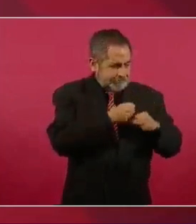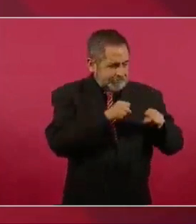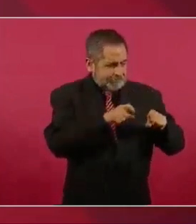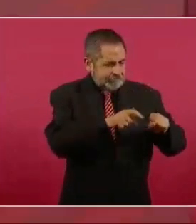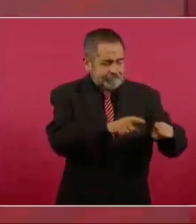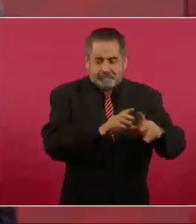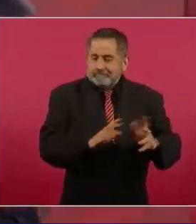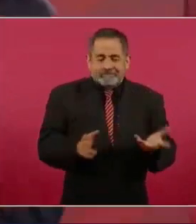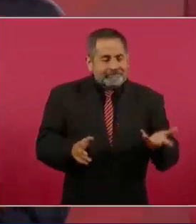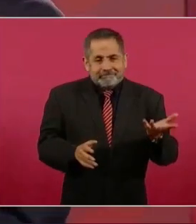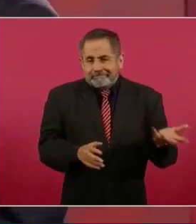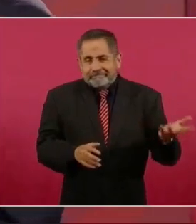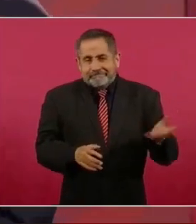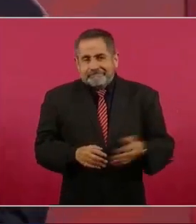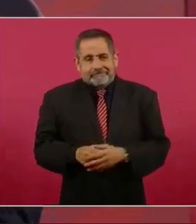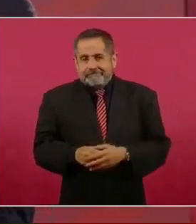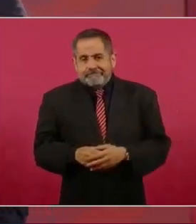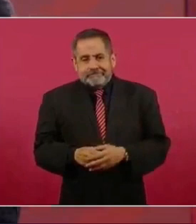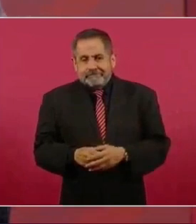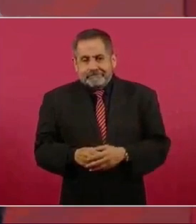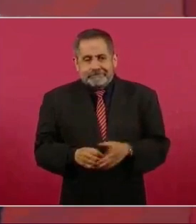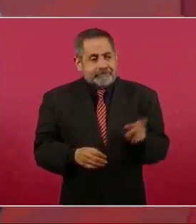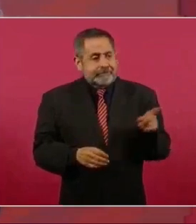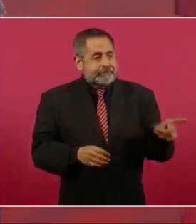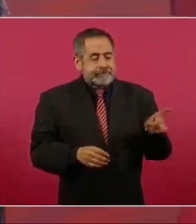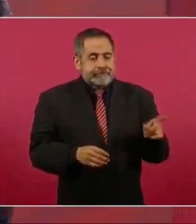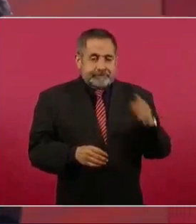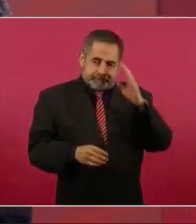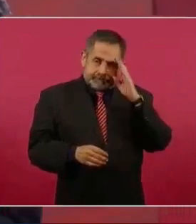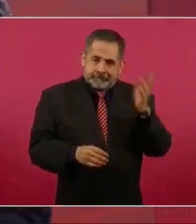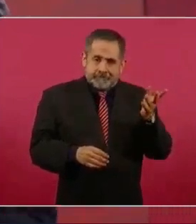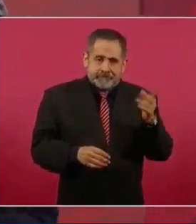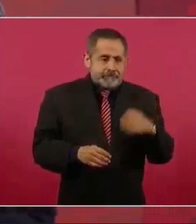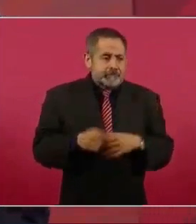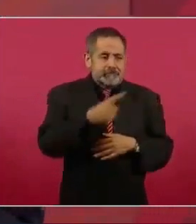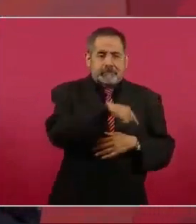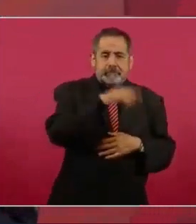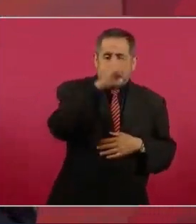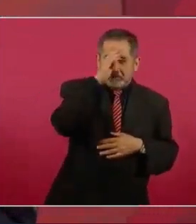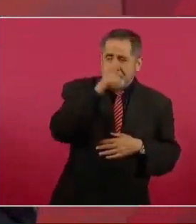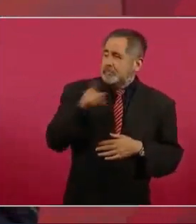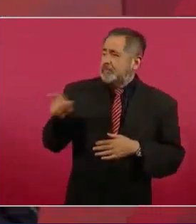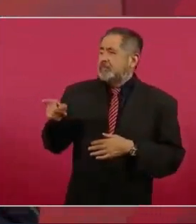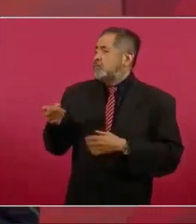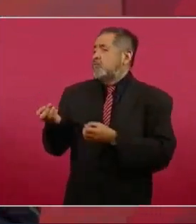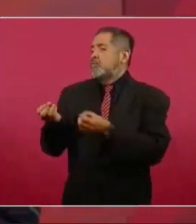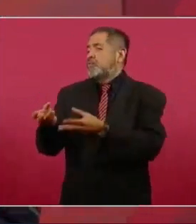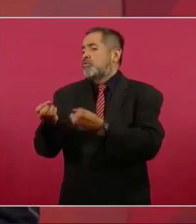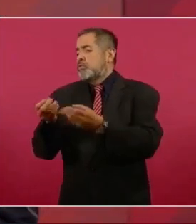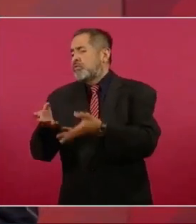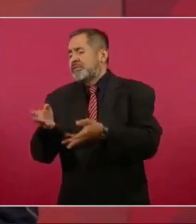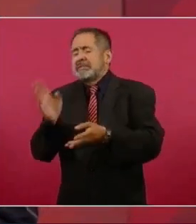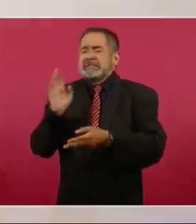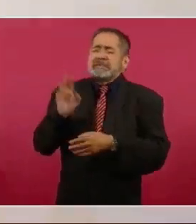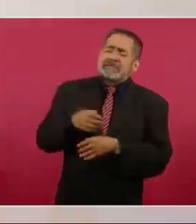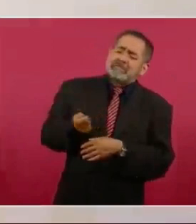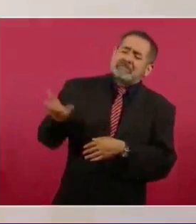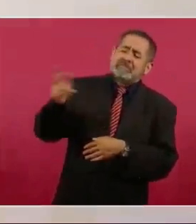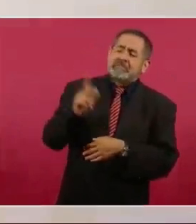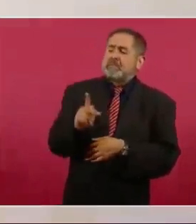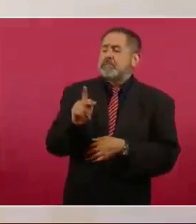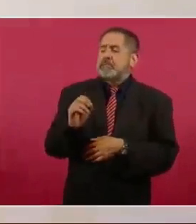Porque para ellos eso es entregar dádivas, es populismo,